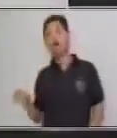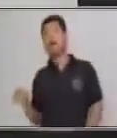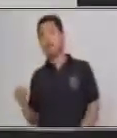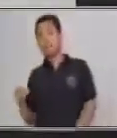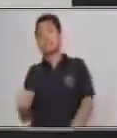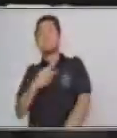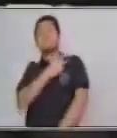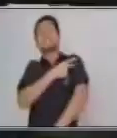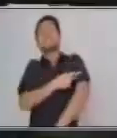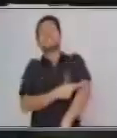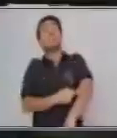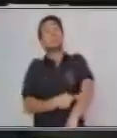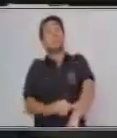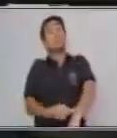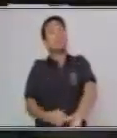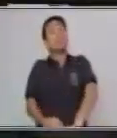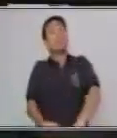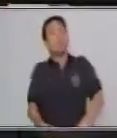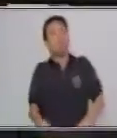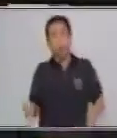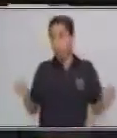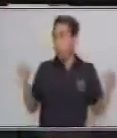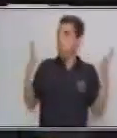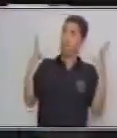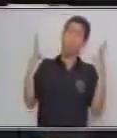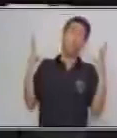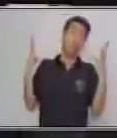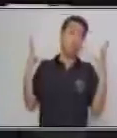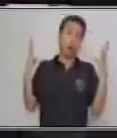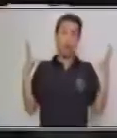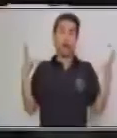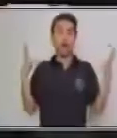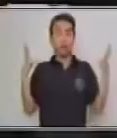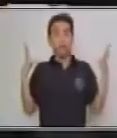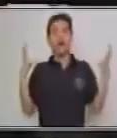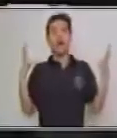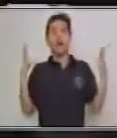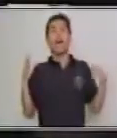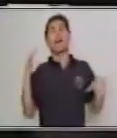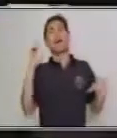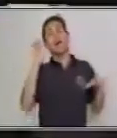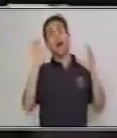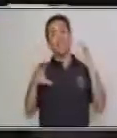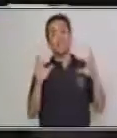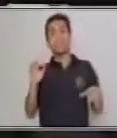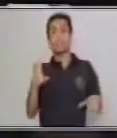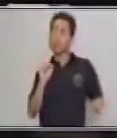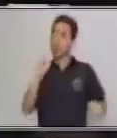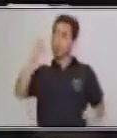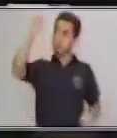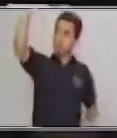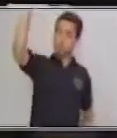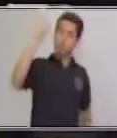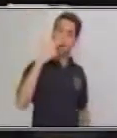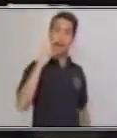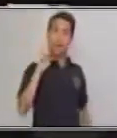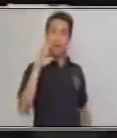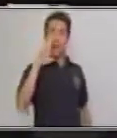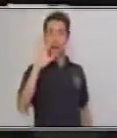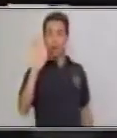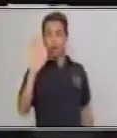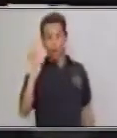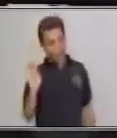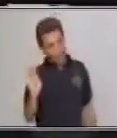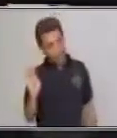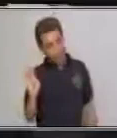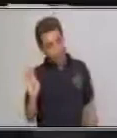son de héroes o de dioses. ¿Ustedes conocen algún héroe nacional? A ver, se celebra